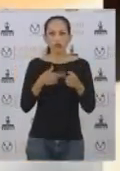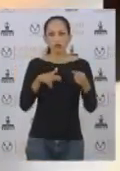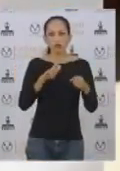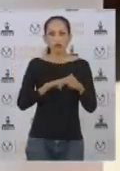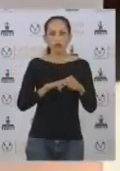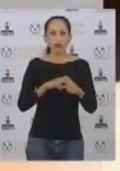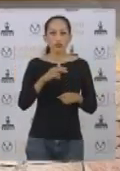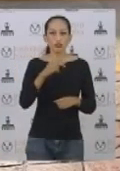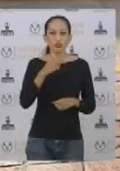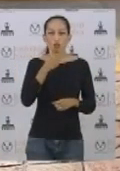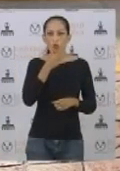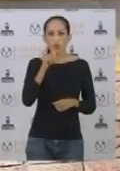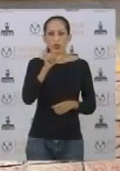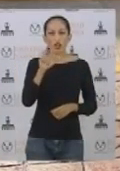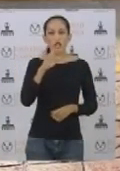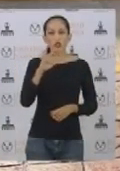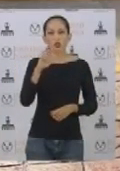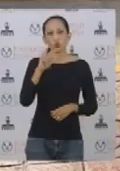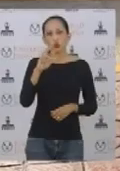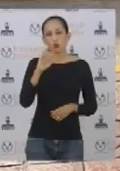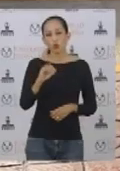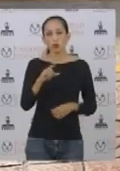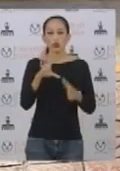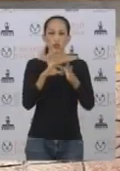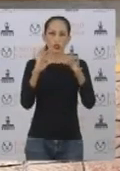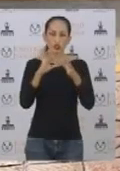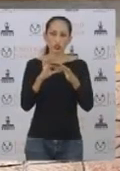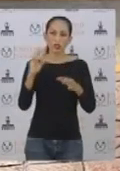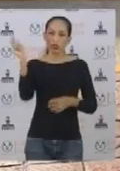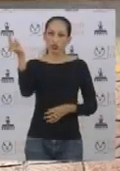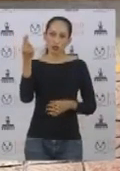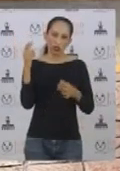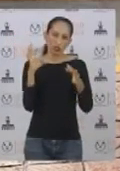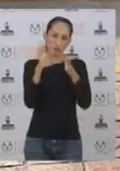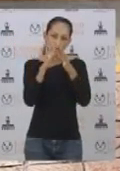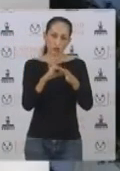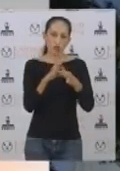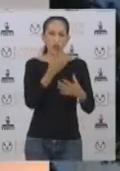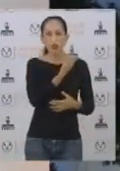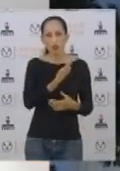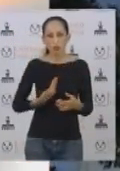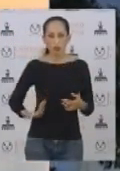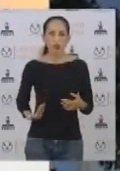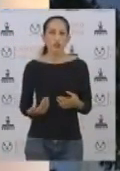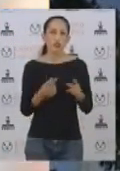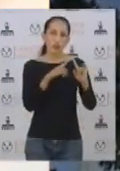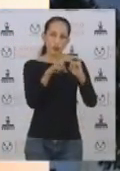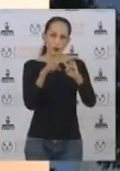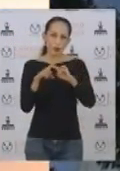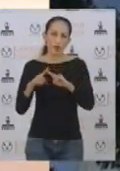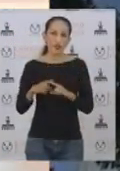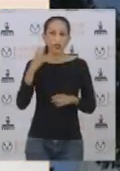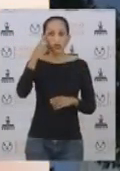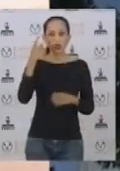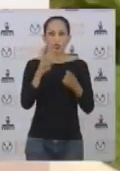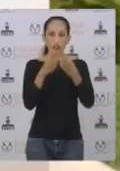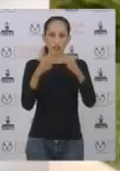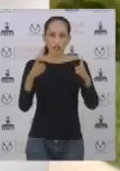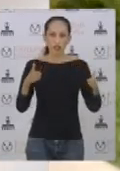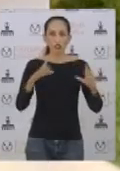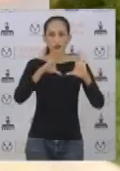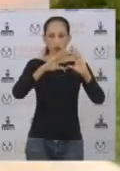Mora Olivo señaló que la máxima casa de estudios se ha vinculado con instituciones tanto del gobierno como de la misma universidad para el desarrollo de